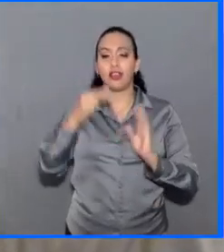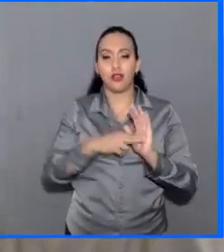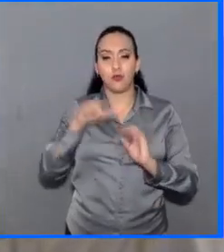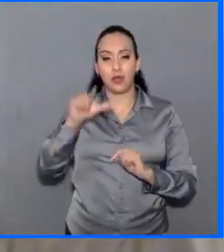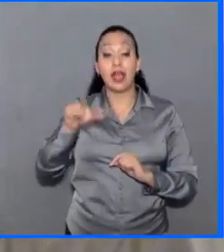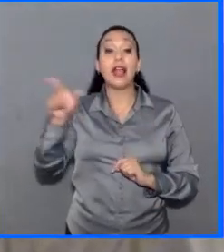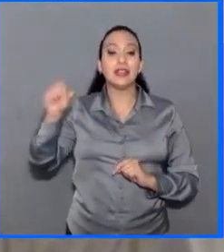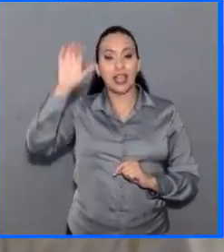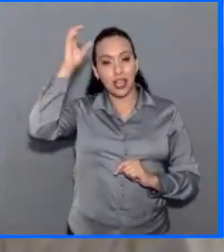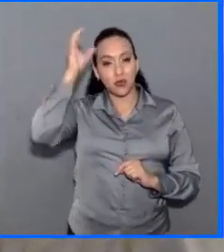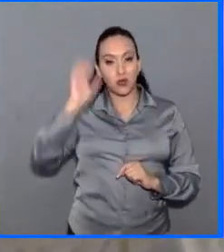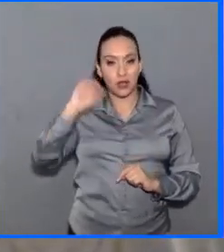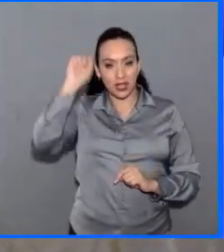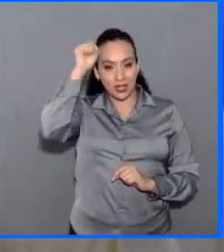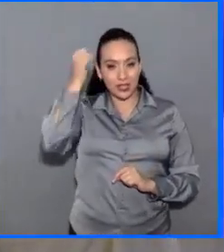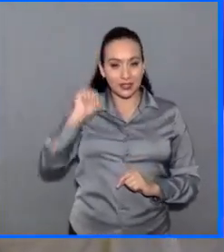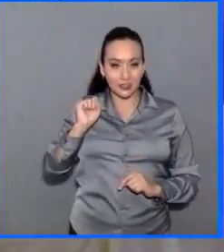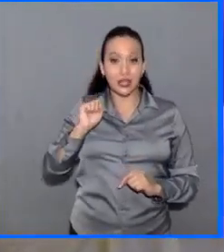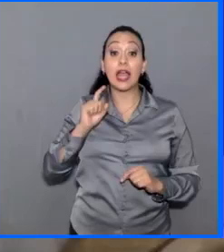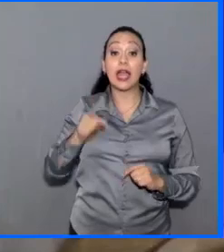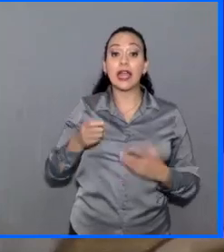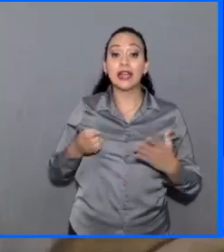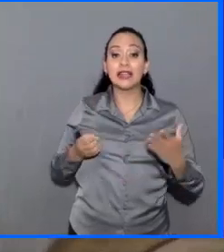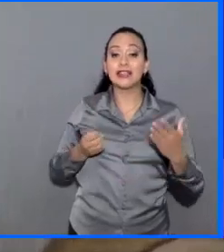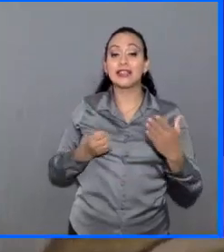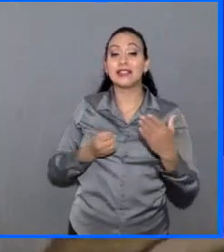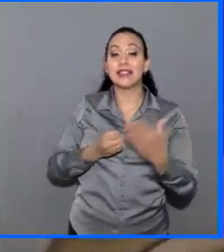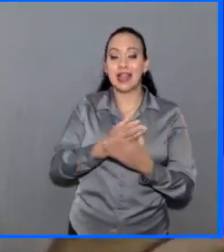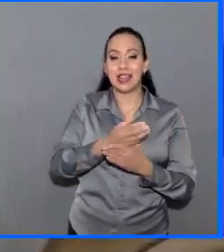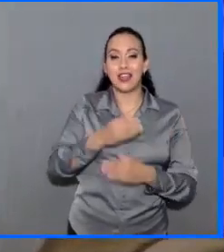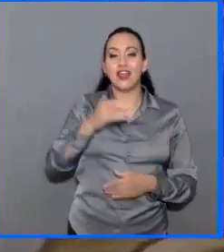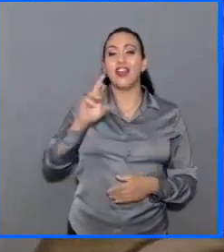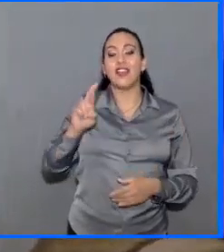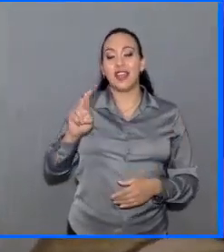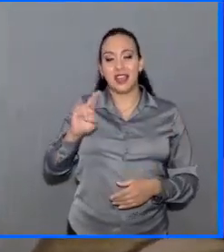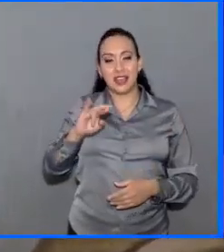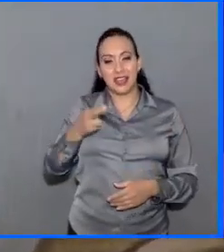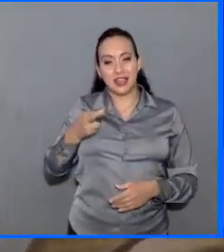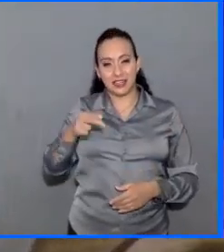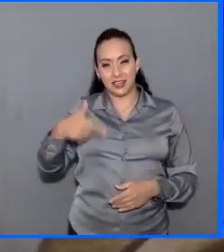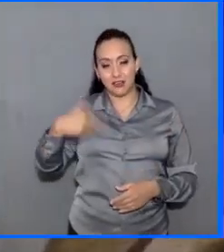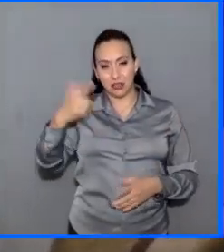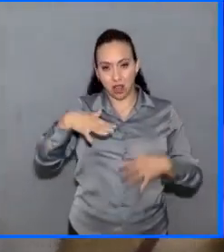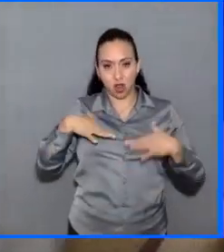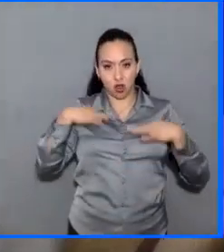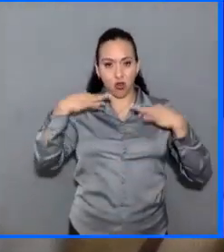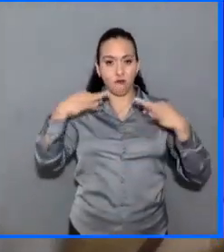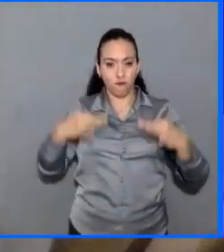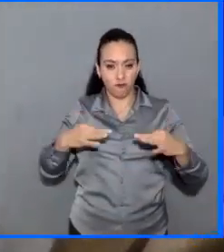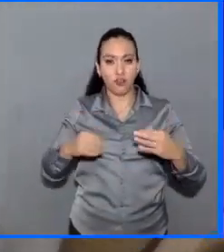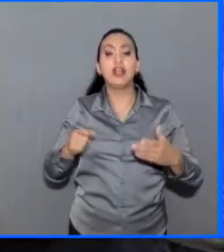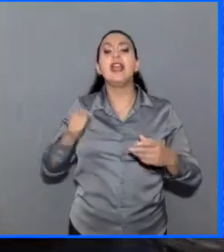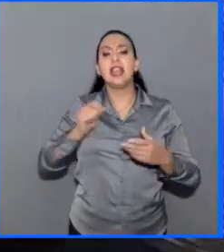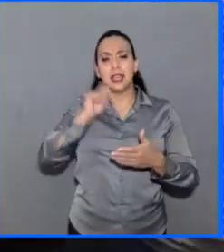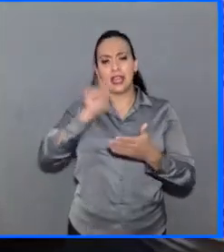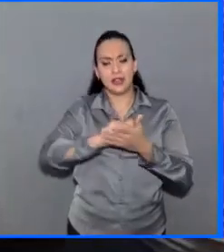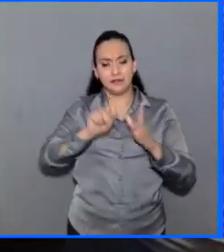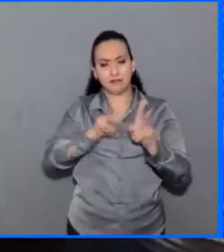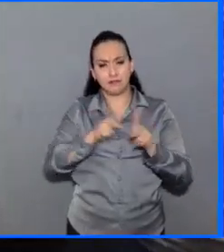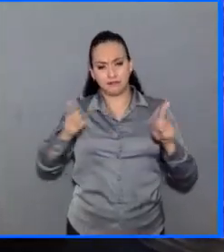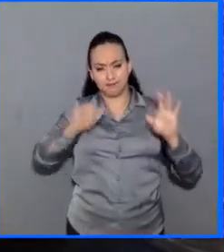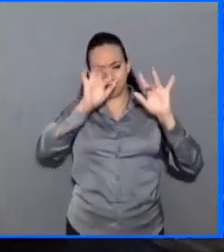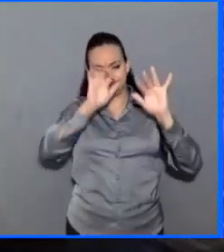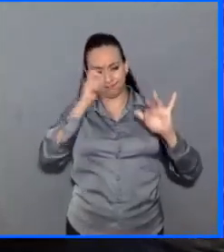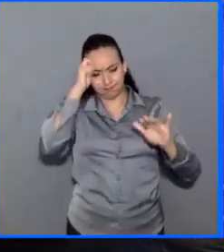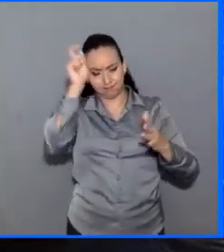Sinaloa, tras salir del semanario Río 12, del que fue cofundador y escribía crónicas y columnas sobre las consecuencias